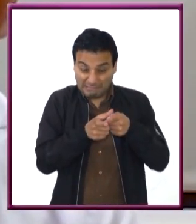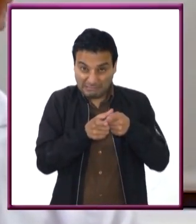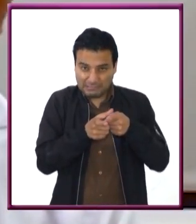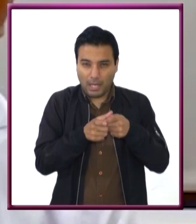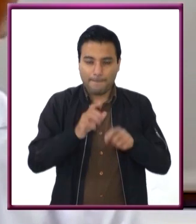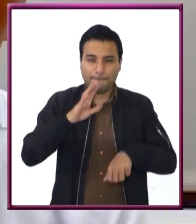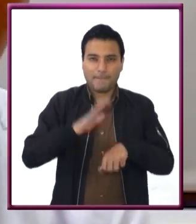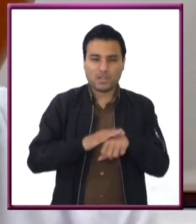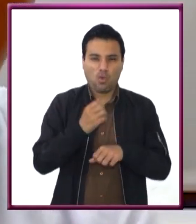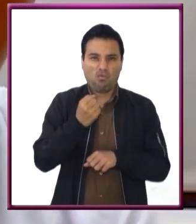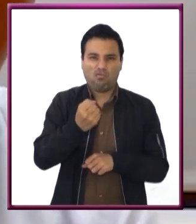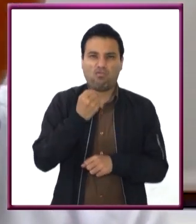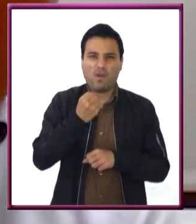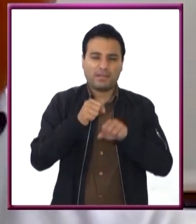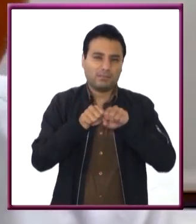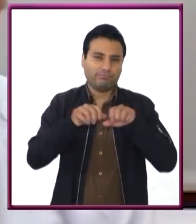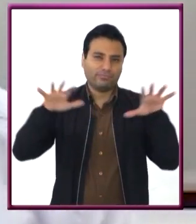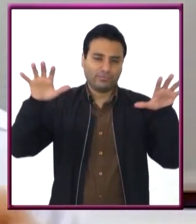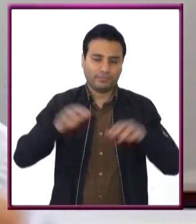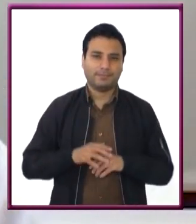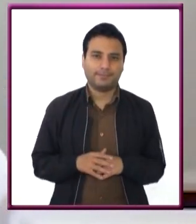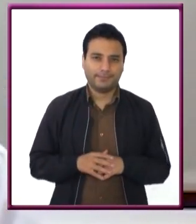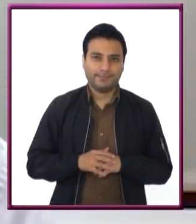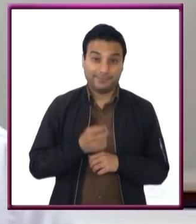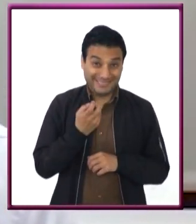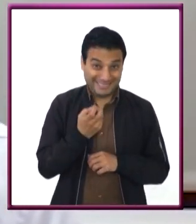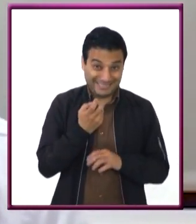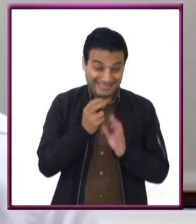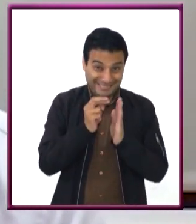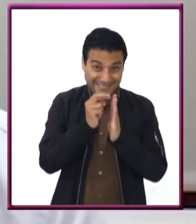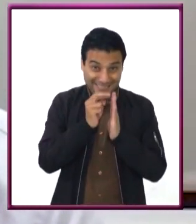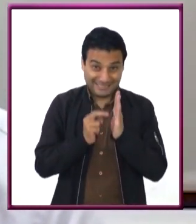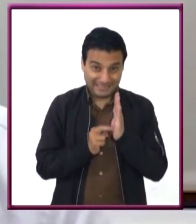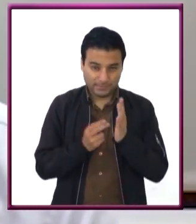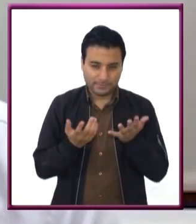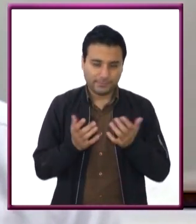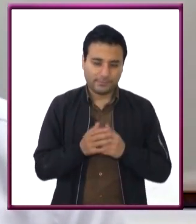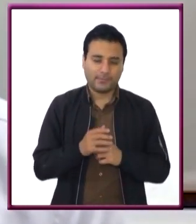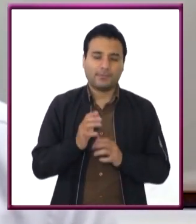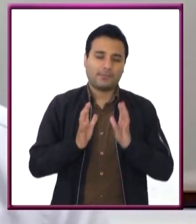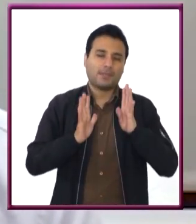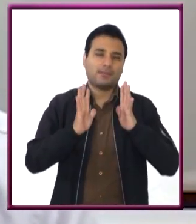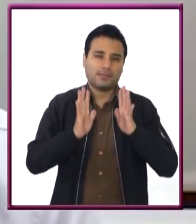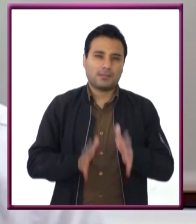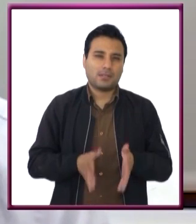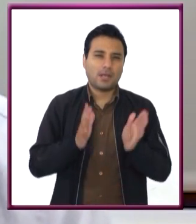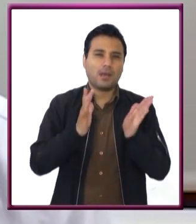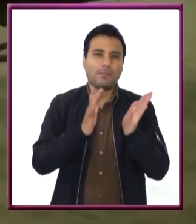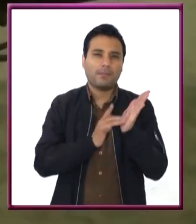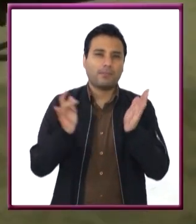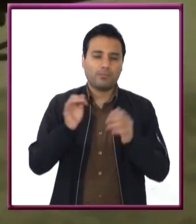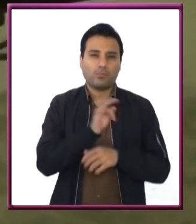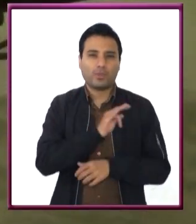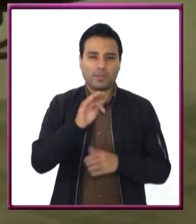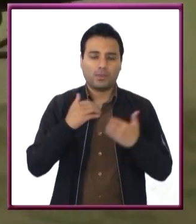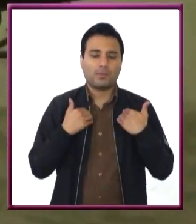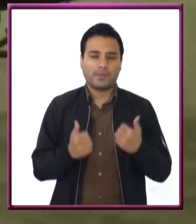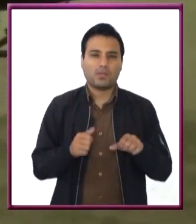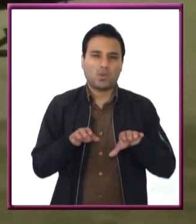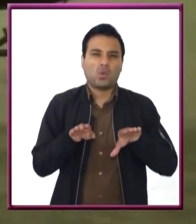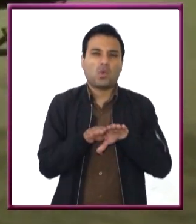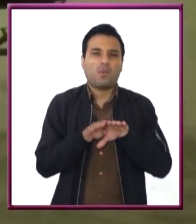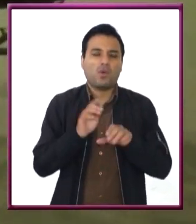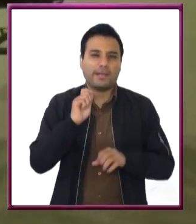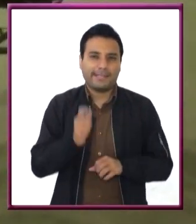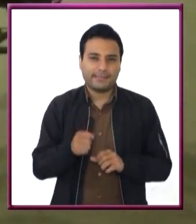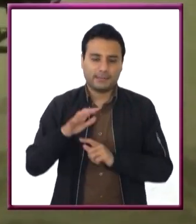velocidad cuando estás presionando con el dedo. Entonces, bajo ese principio elemental, podemos entender lo que es la